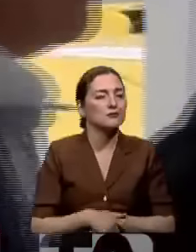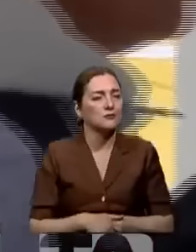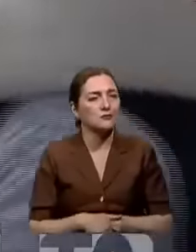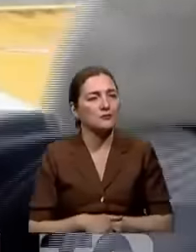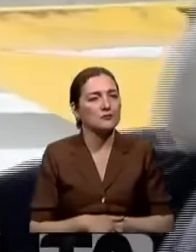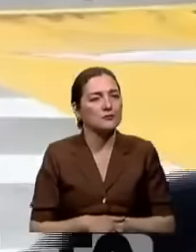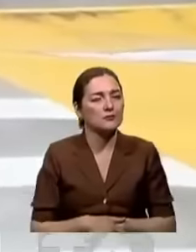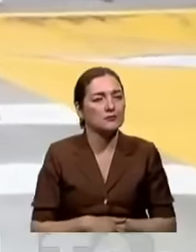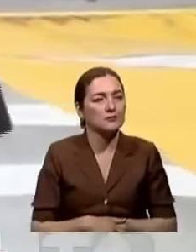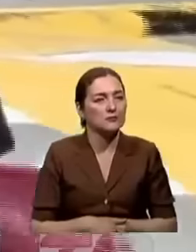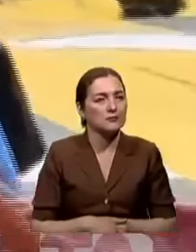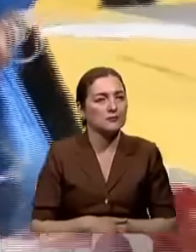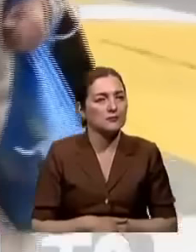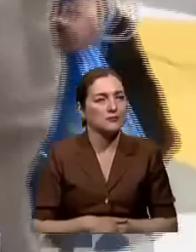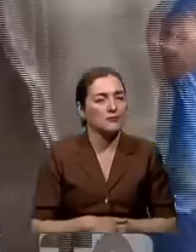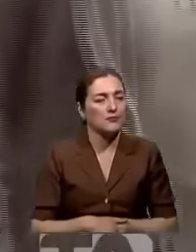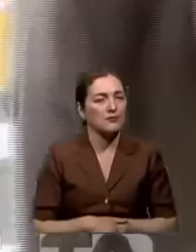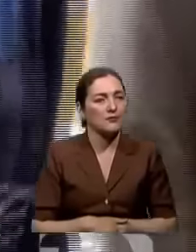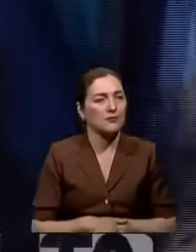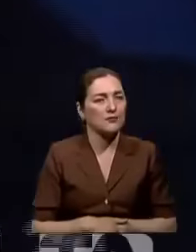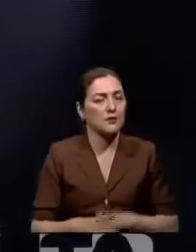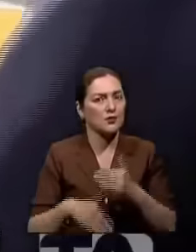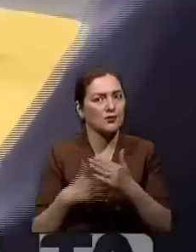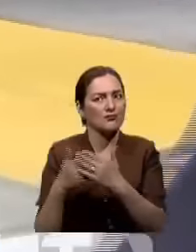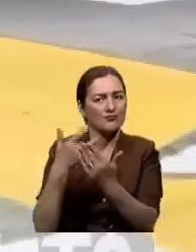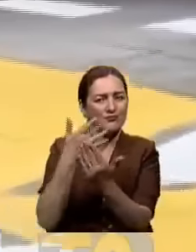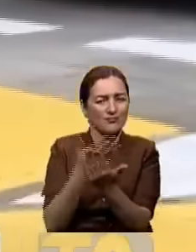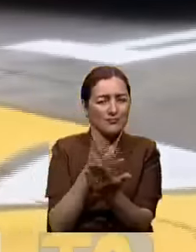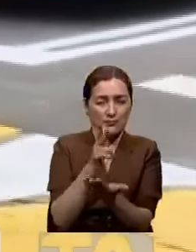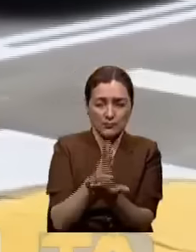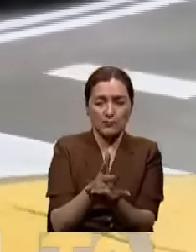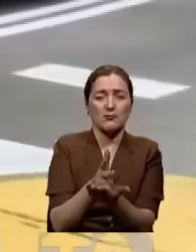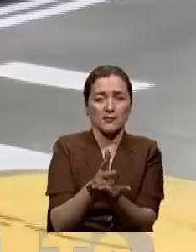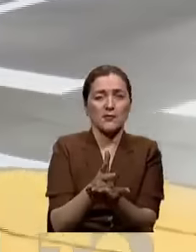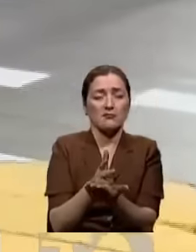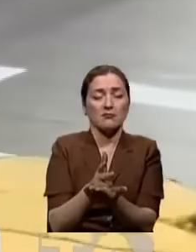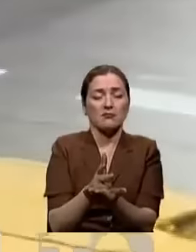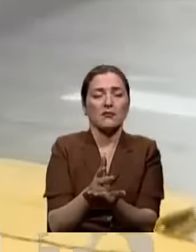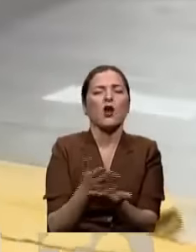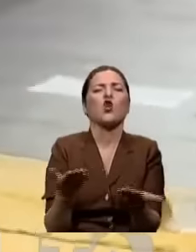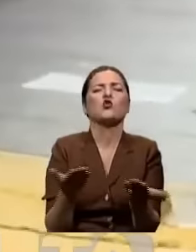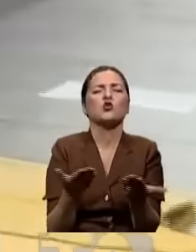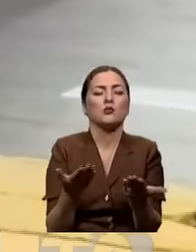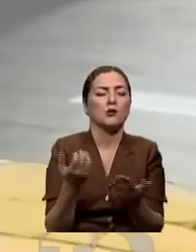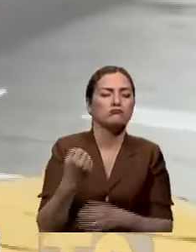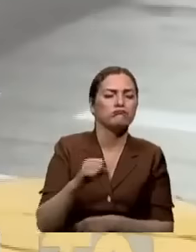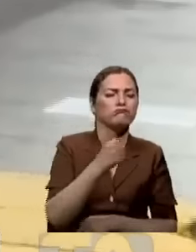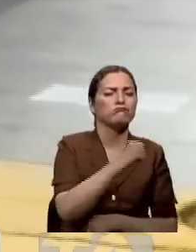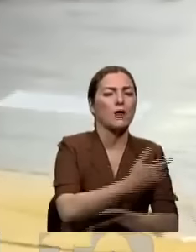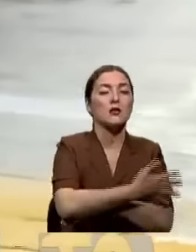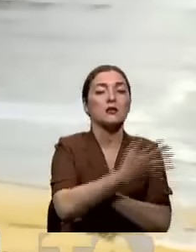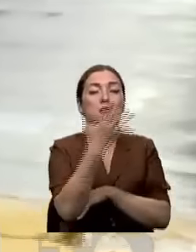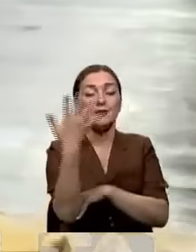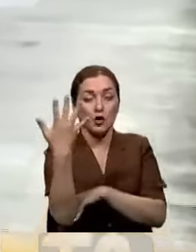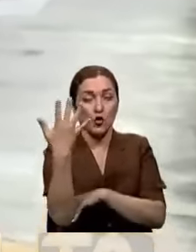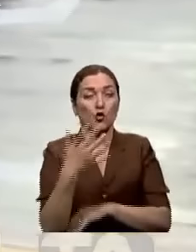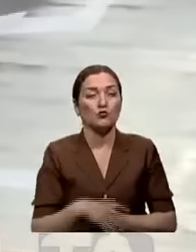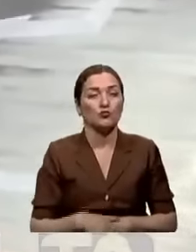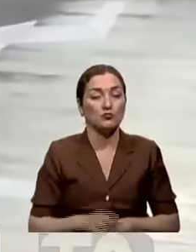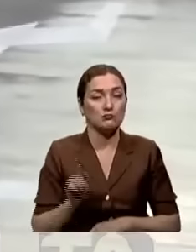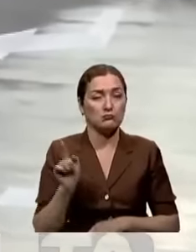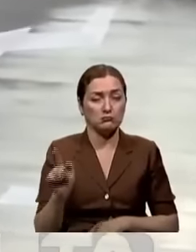la mañana, todos ya llegando hasta las terminales para dirigirse a sus destinos. Son 5 días de asuetos y